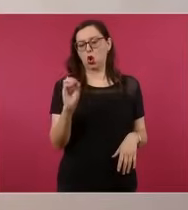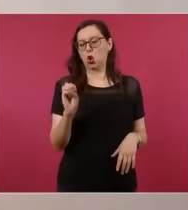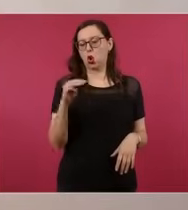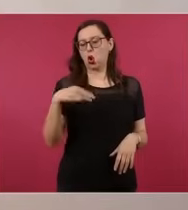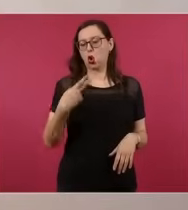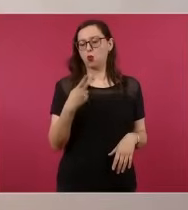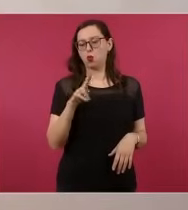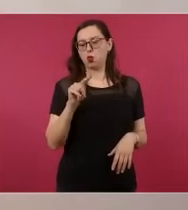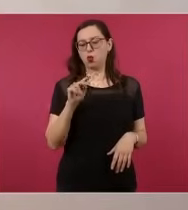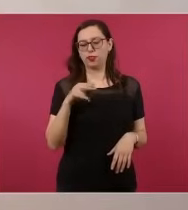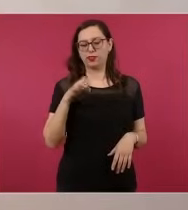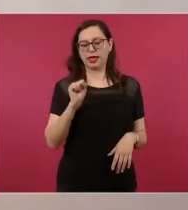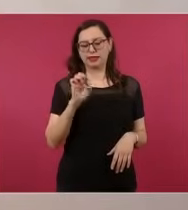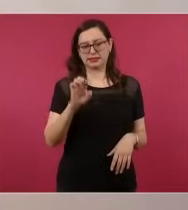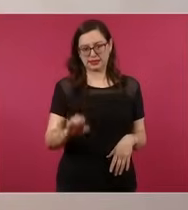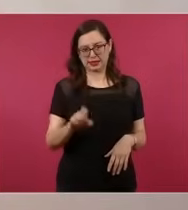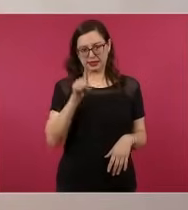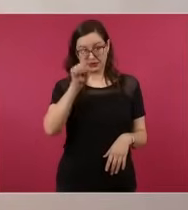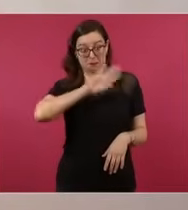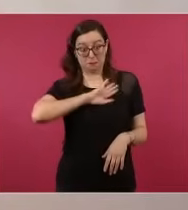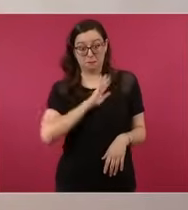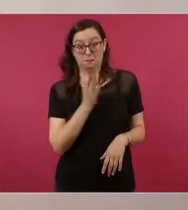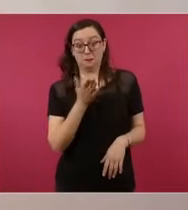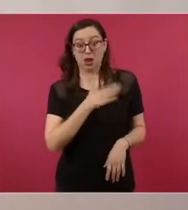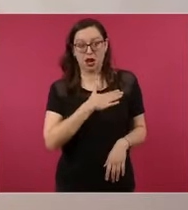extranjero. Y nos llegaban